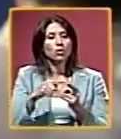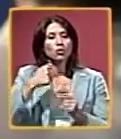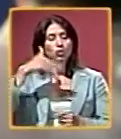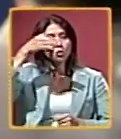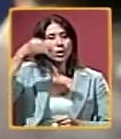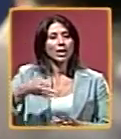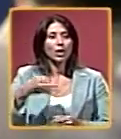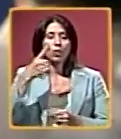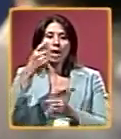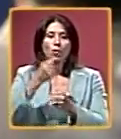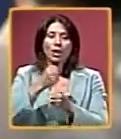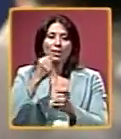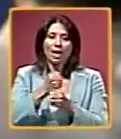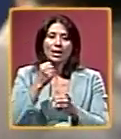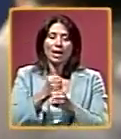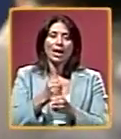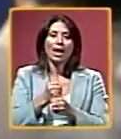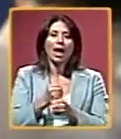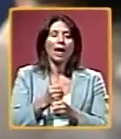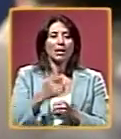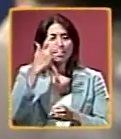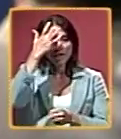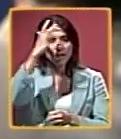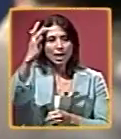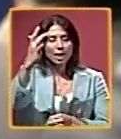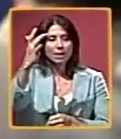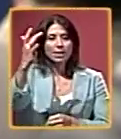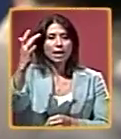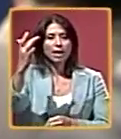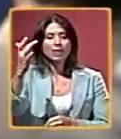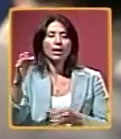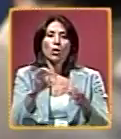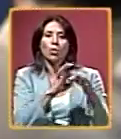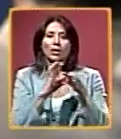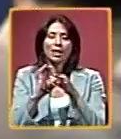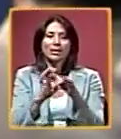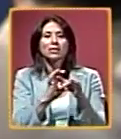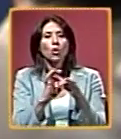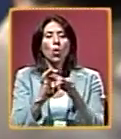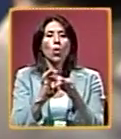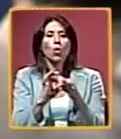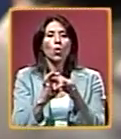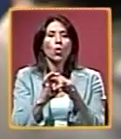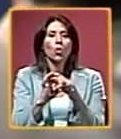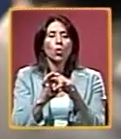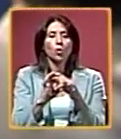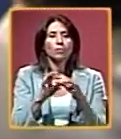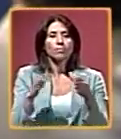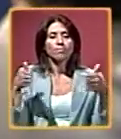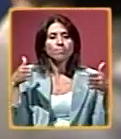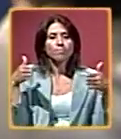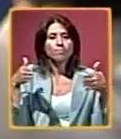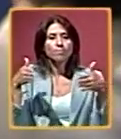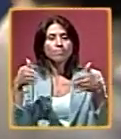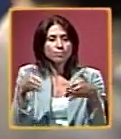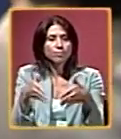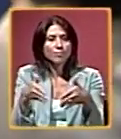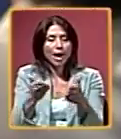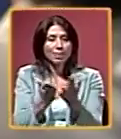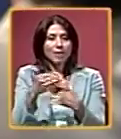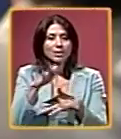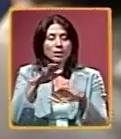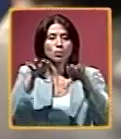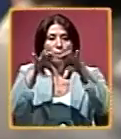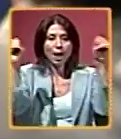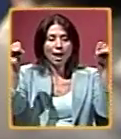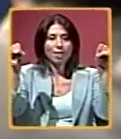una tarea interesante de coordinación vía la embajada suya